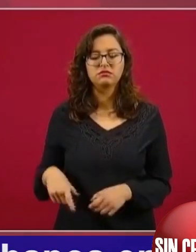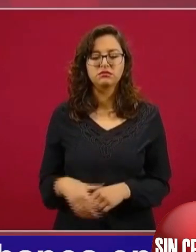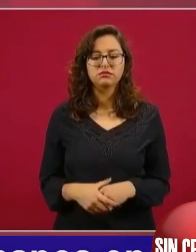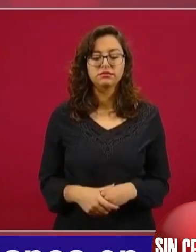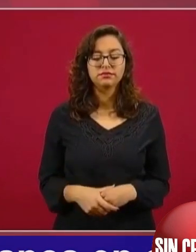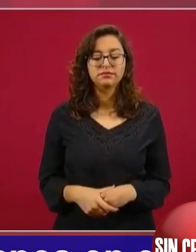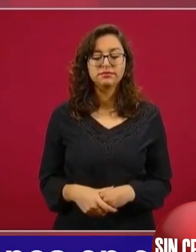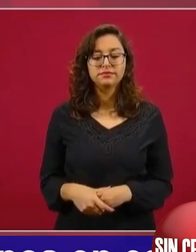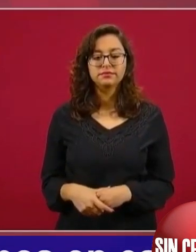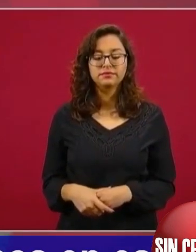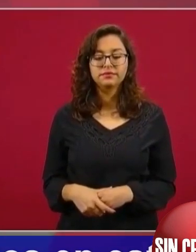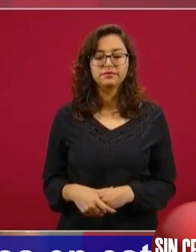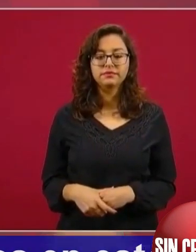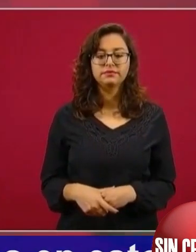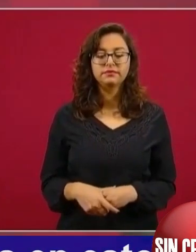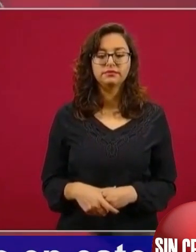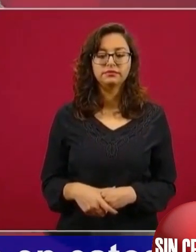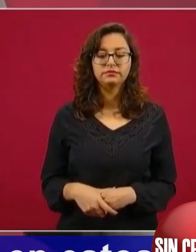implicaba